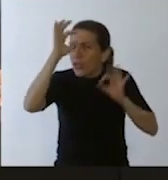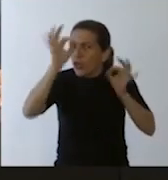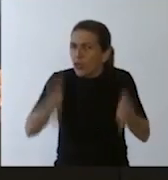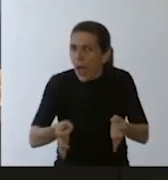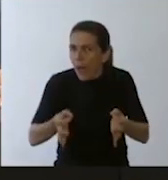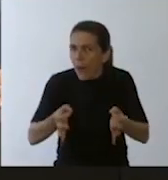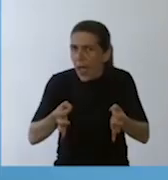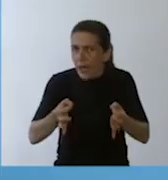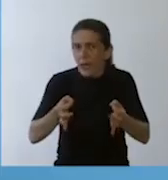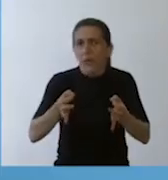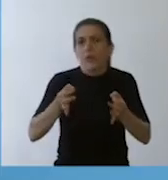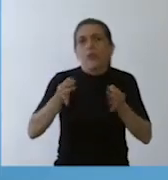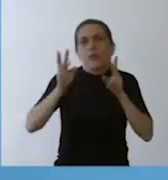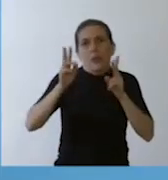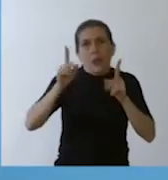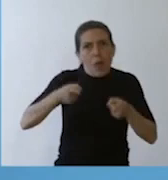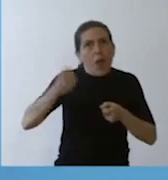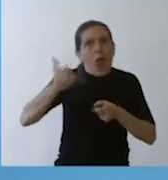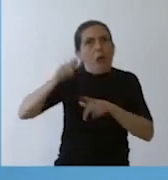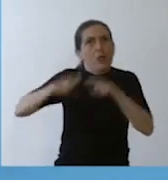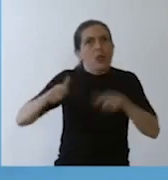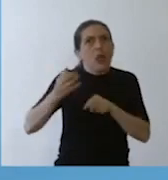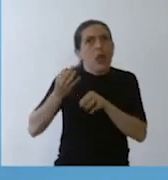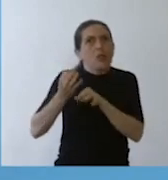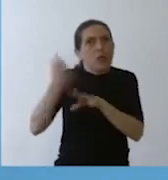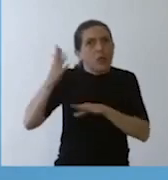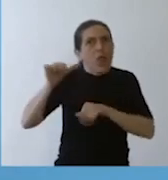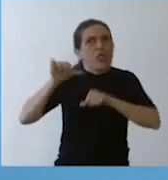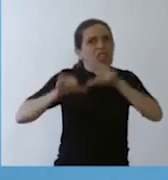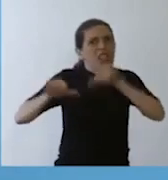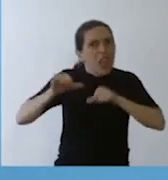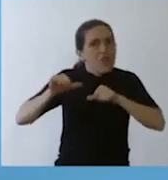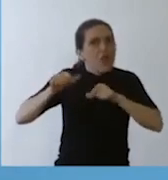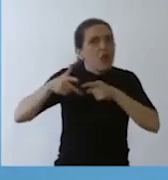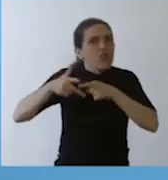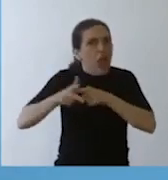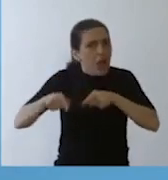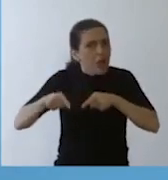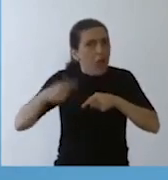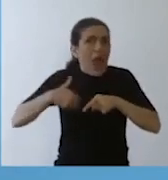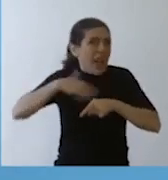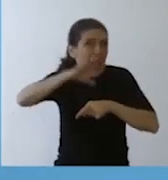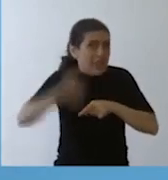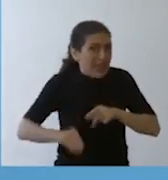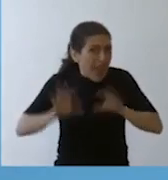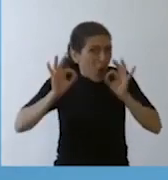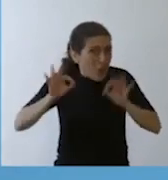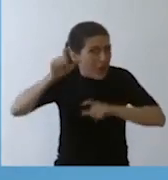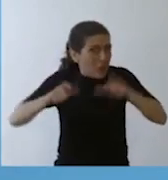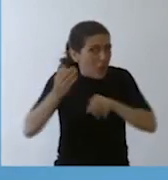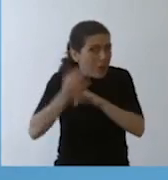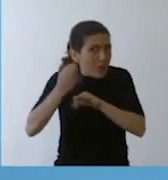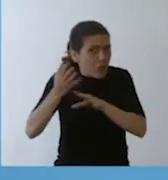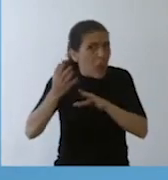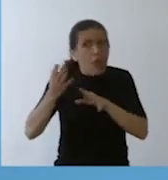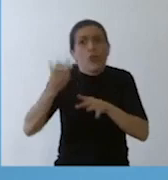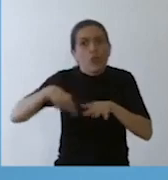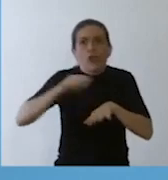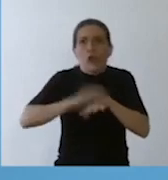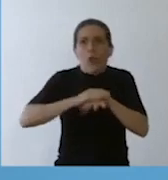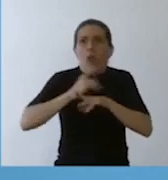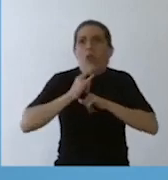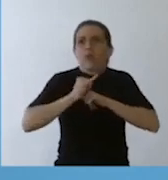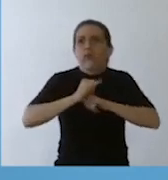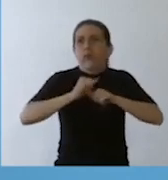capacidad científica y técnica de la Argentina, y que además nos encargamos rápidamente de distribuirla a todos